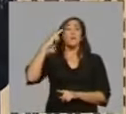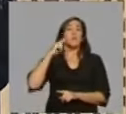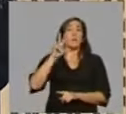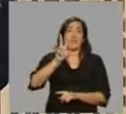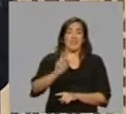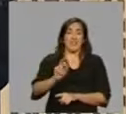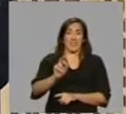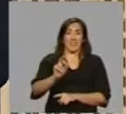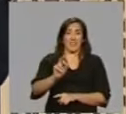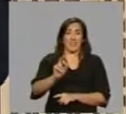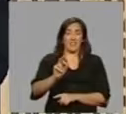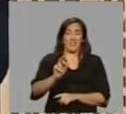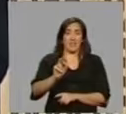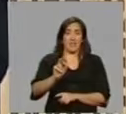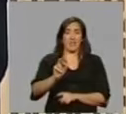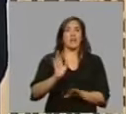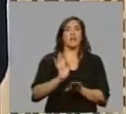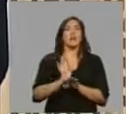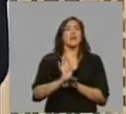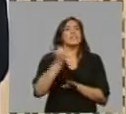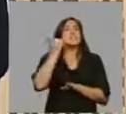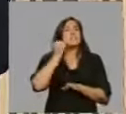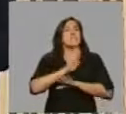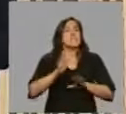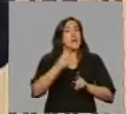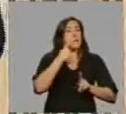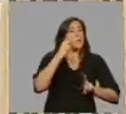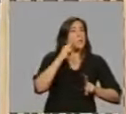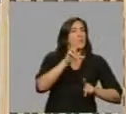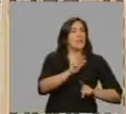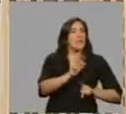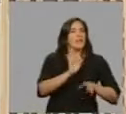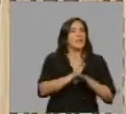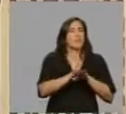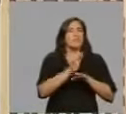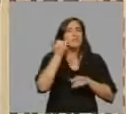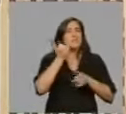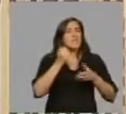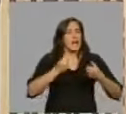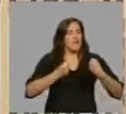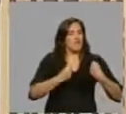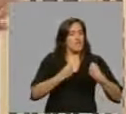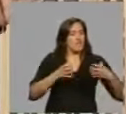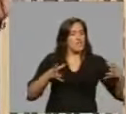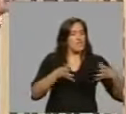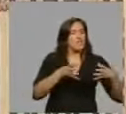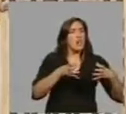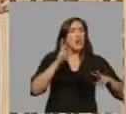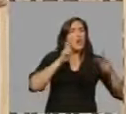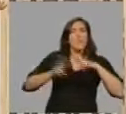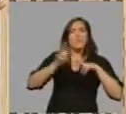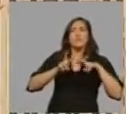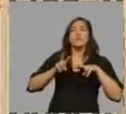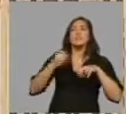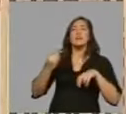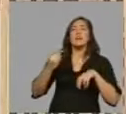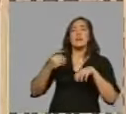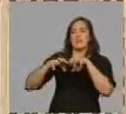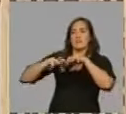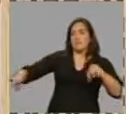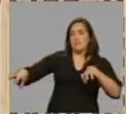1930 se consolidó una matriz que fue la de separar a las